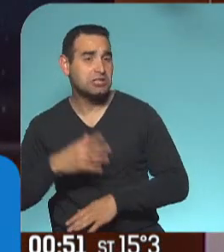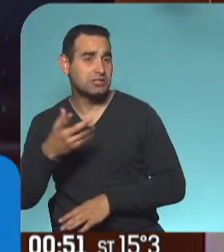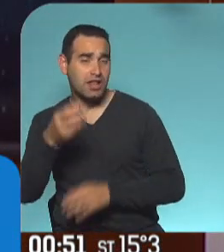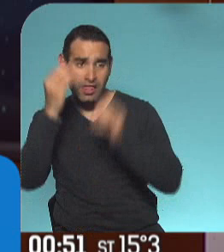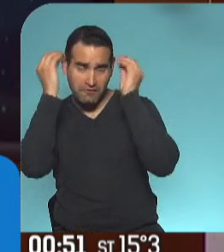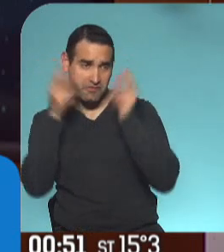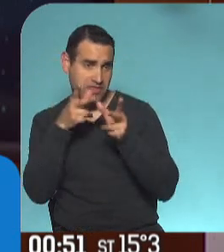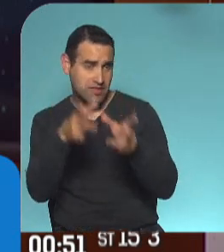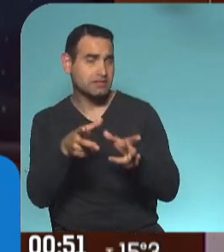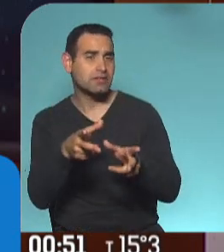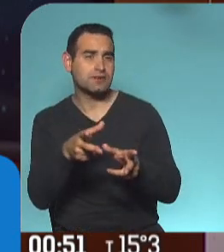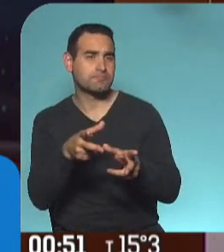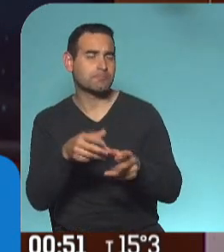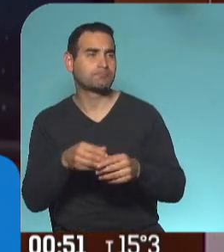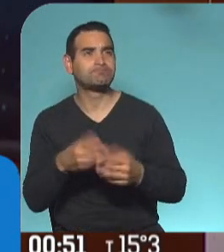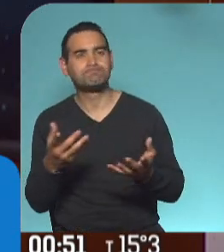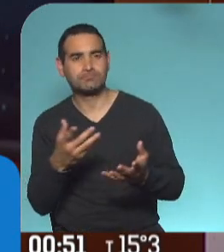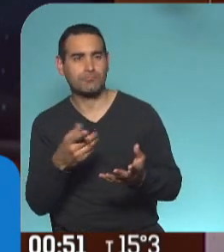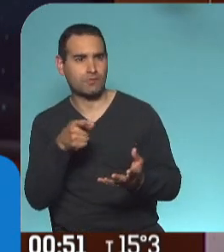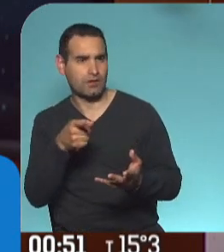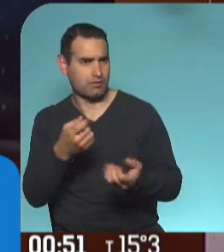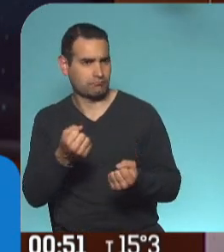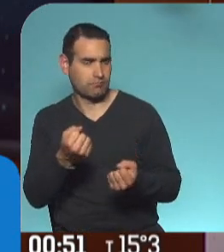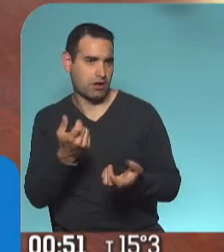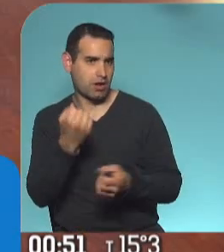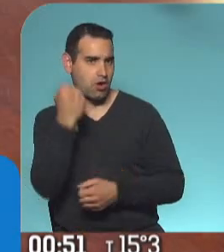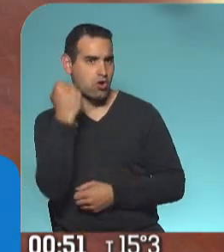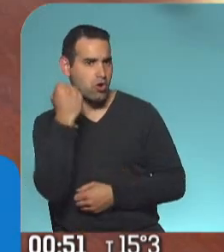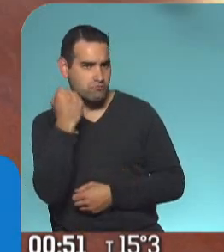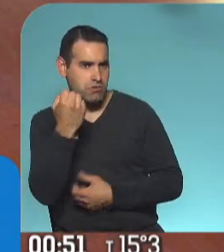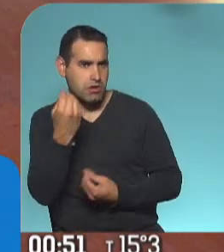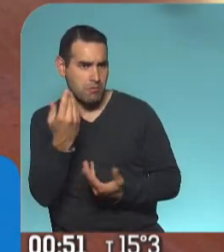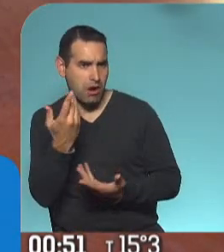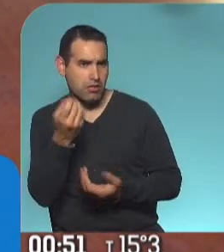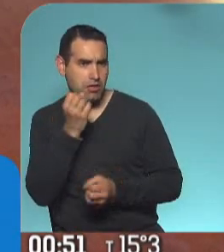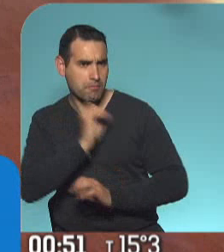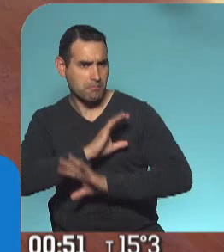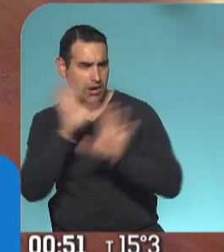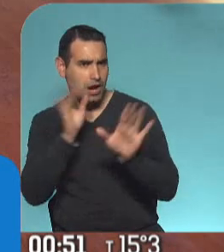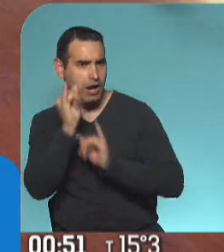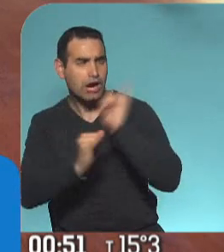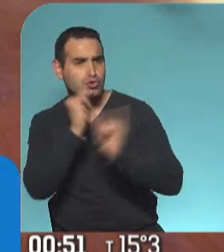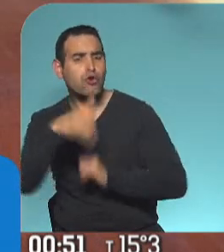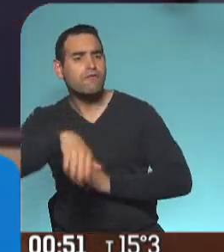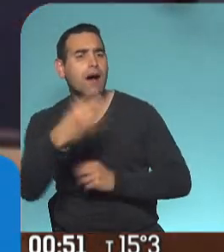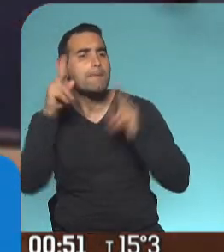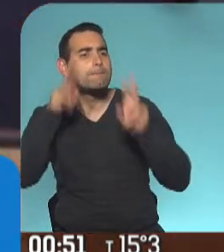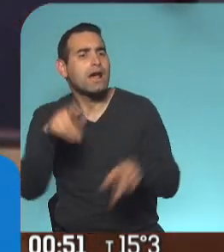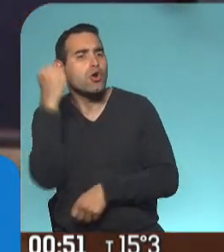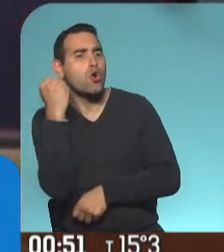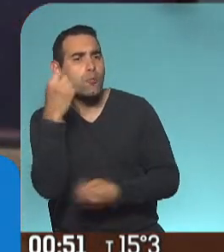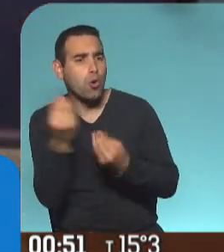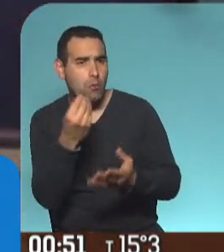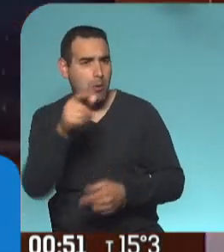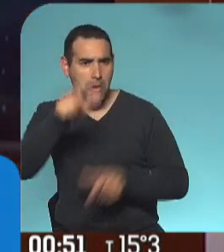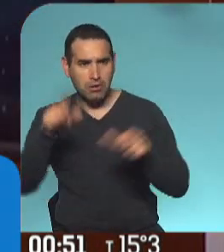le sobra digamos solvencia en materia económica para poder explicar un plan económico que probablemente nadie